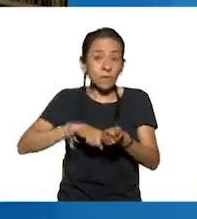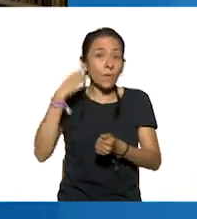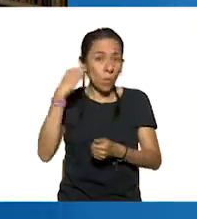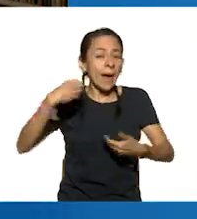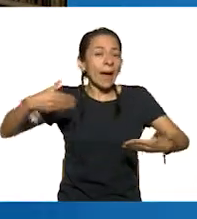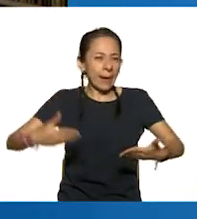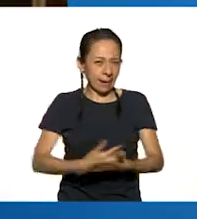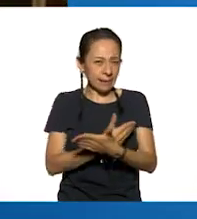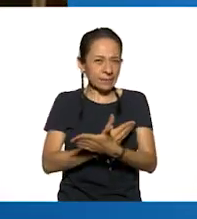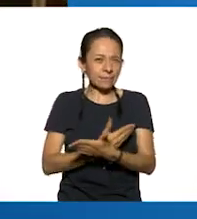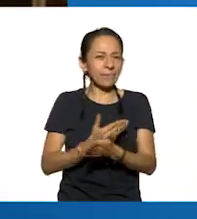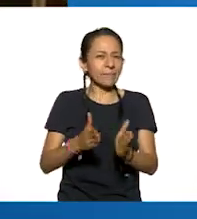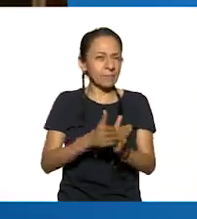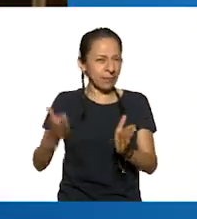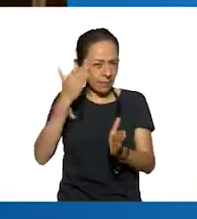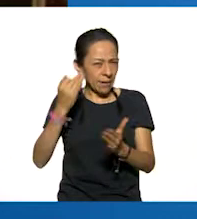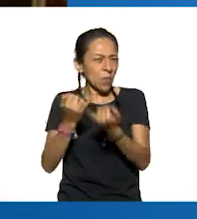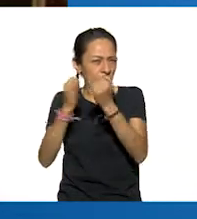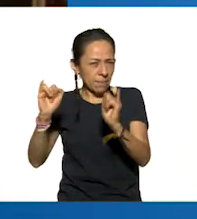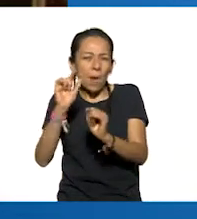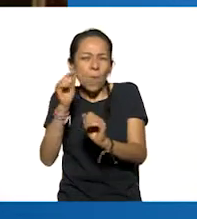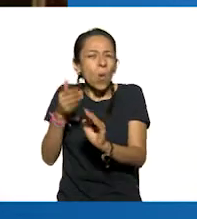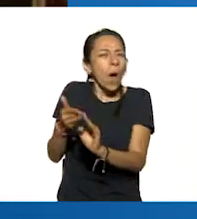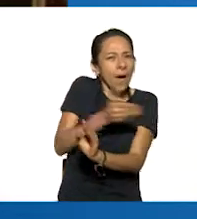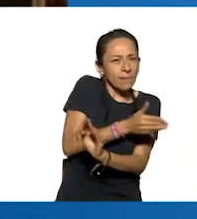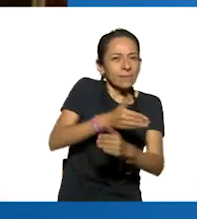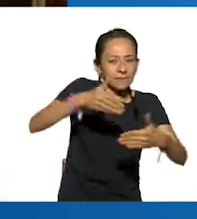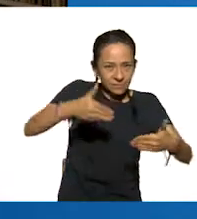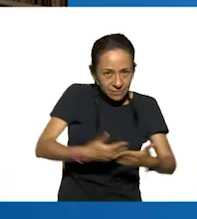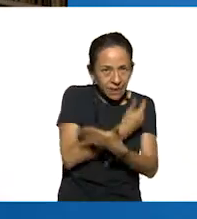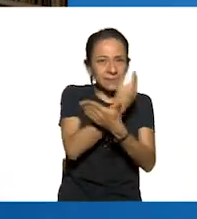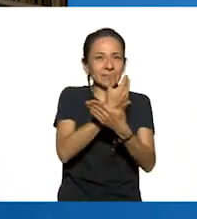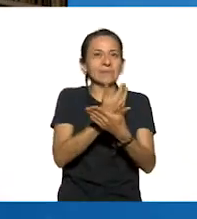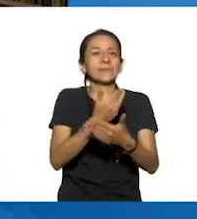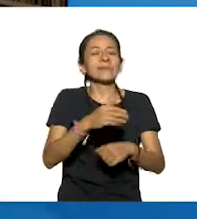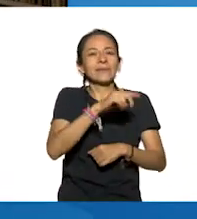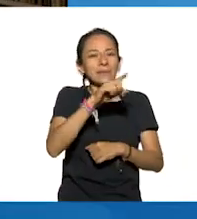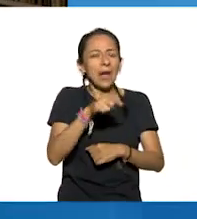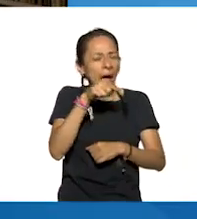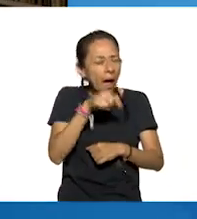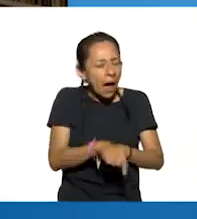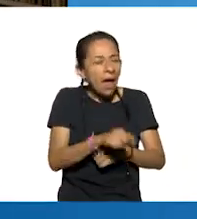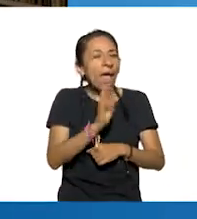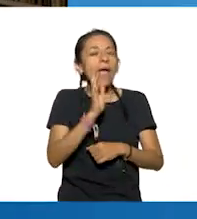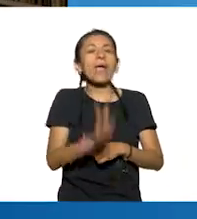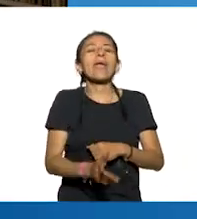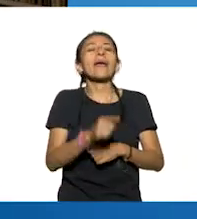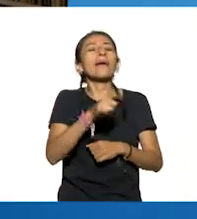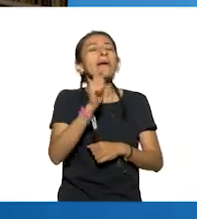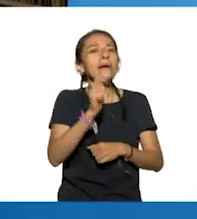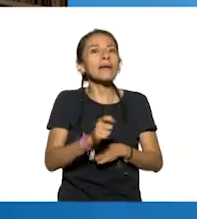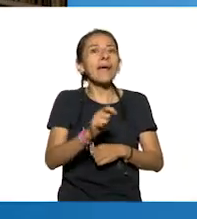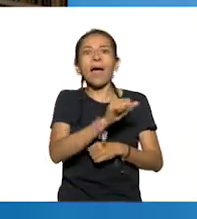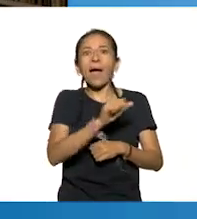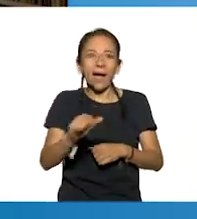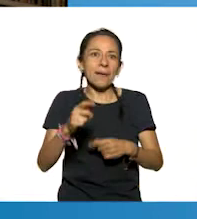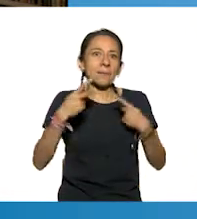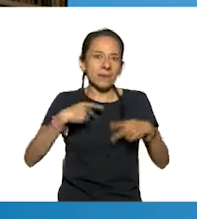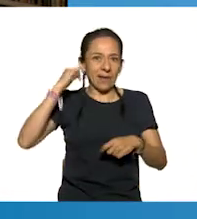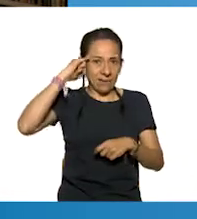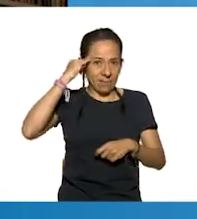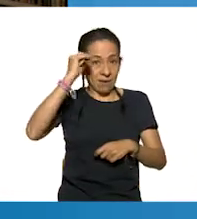de la independencia. Creo que le tocó ese momento en que abre oportunidades para los indígenas